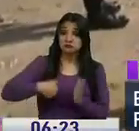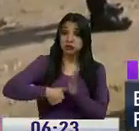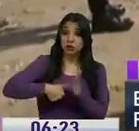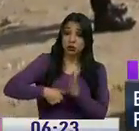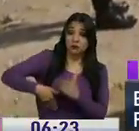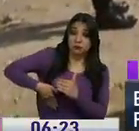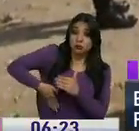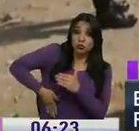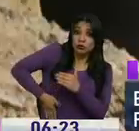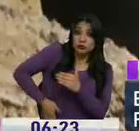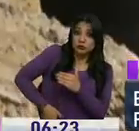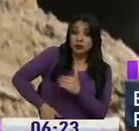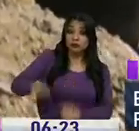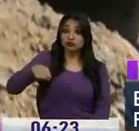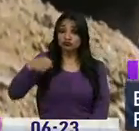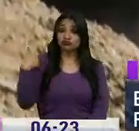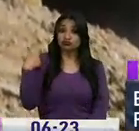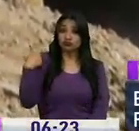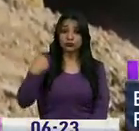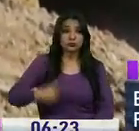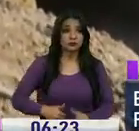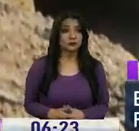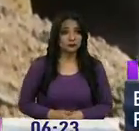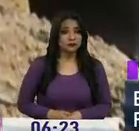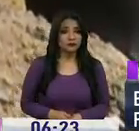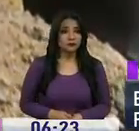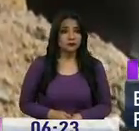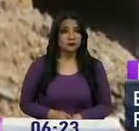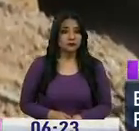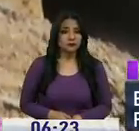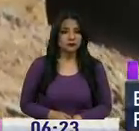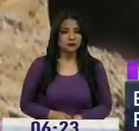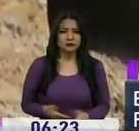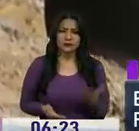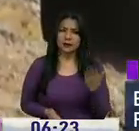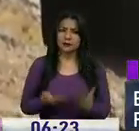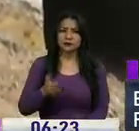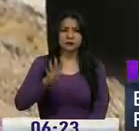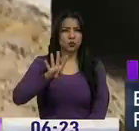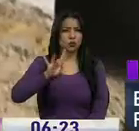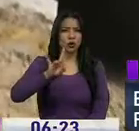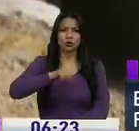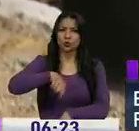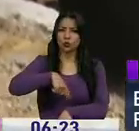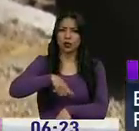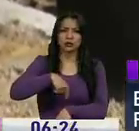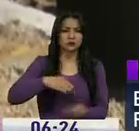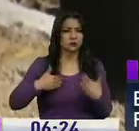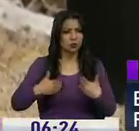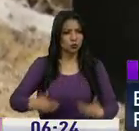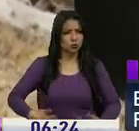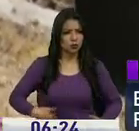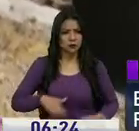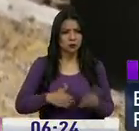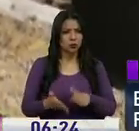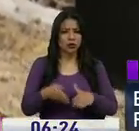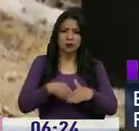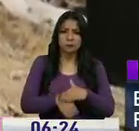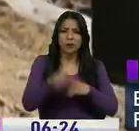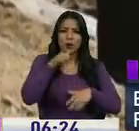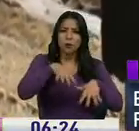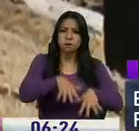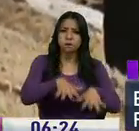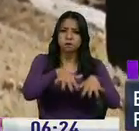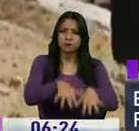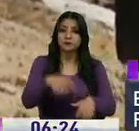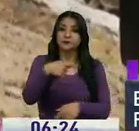del pantalón y, por el estado, no tendría más de 48 horas sumergido en el agua. El occiso responde a los